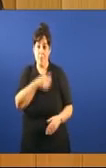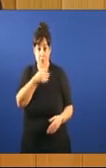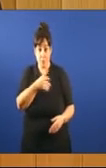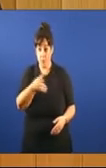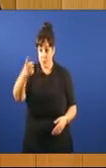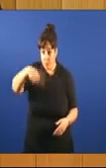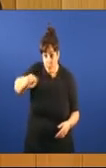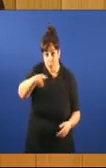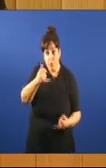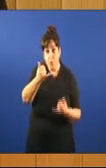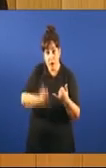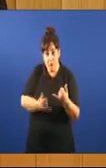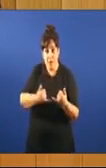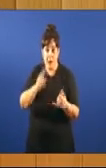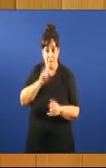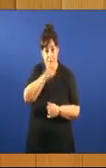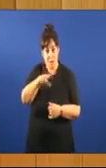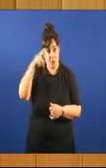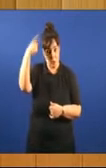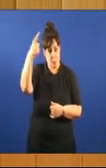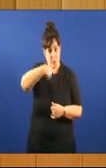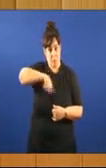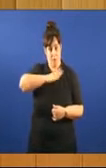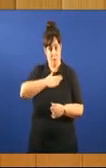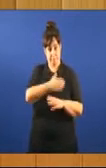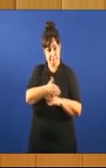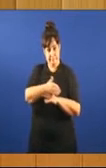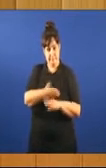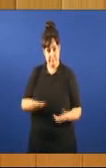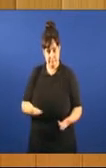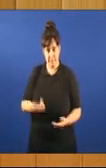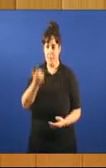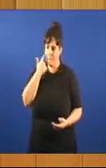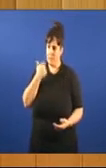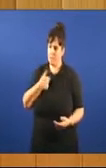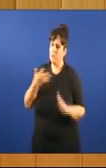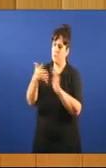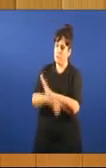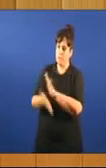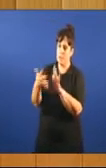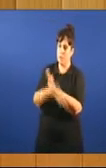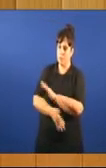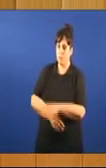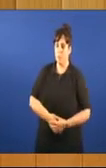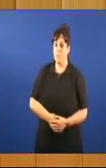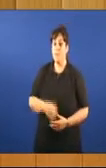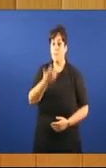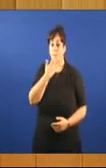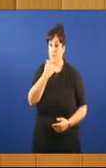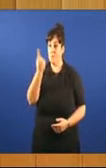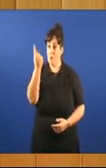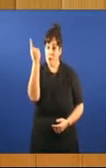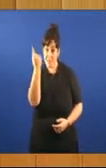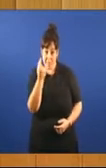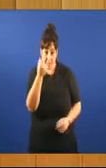exercendo de piquete de demolición da nosa cultura. Mire, vou non ilustrar. destinan case o dobre de cartos á seguridade